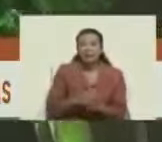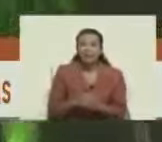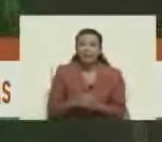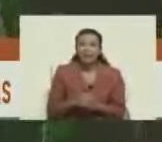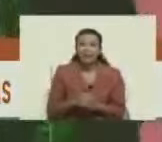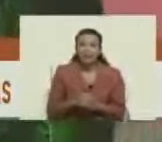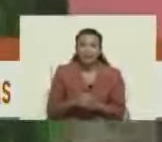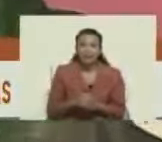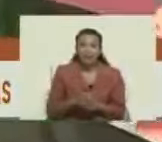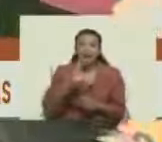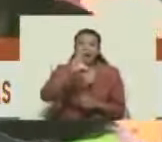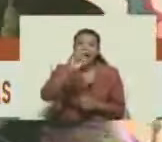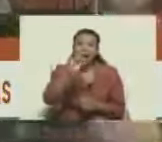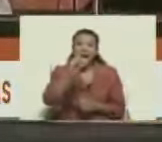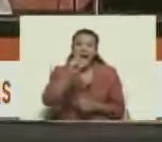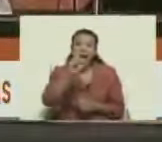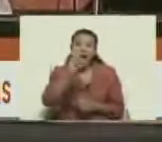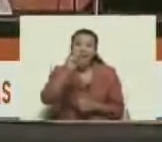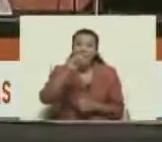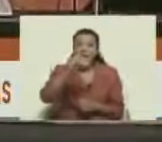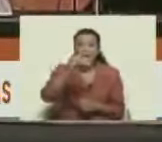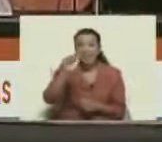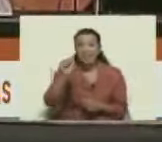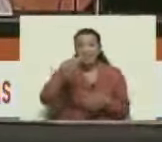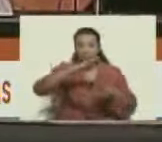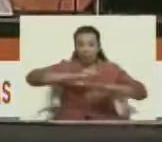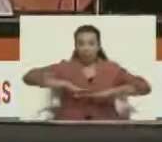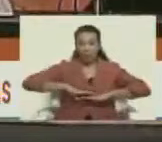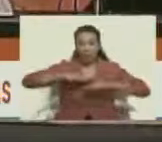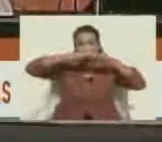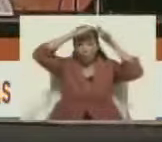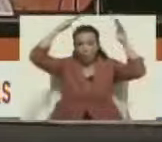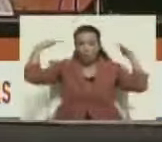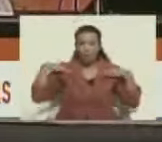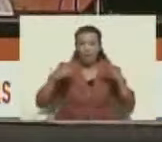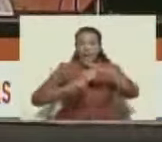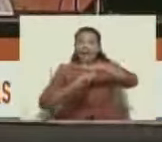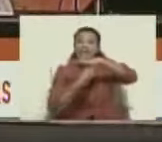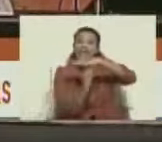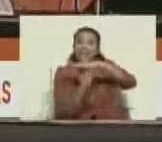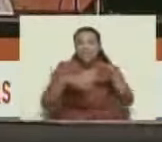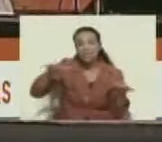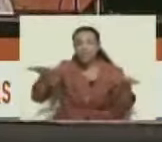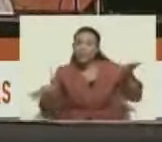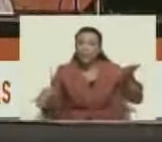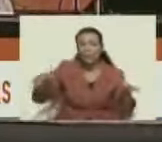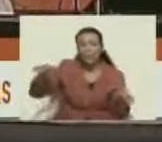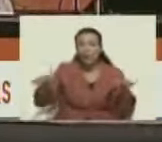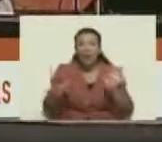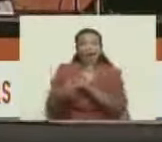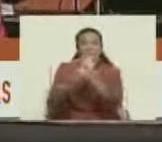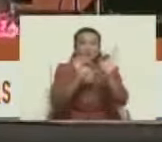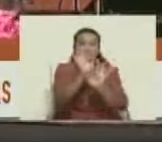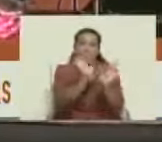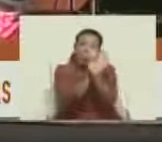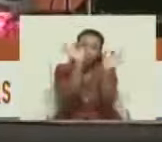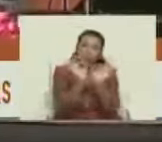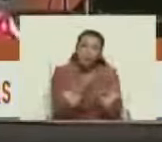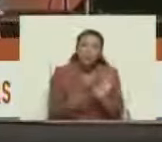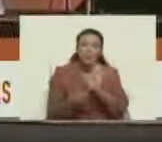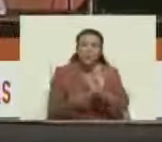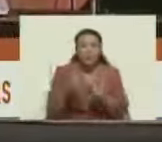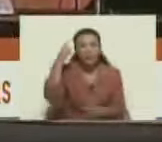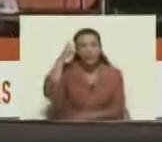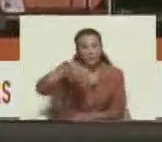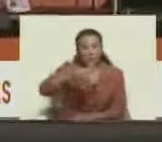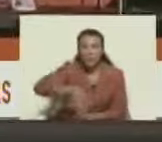la calenda, semilleros de orquídea. Veamos parte del escenario artístico que se luce desde